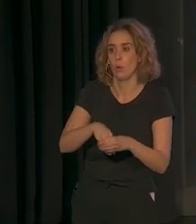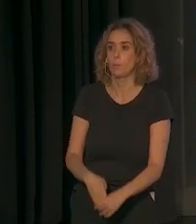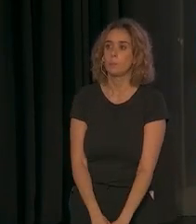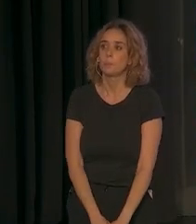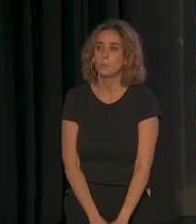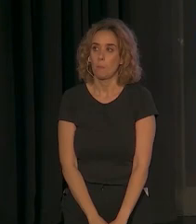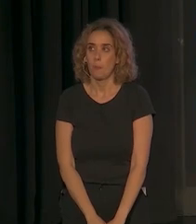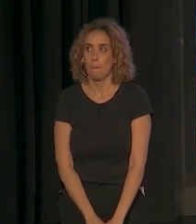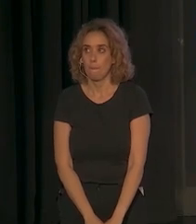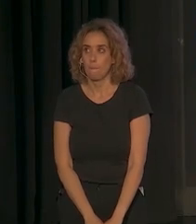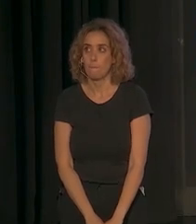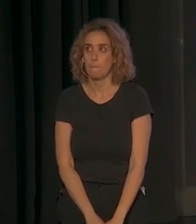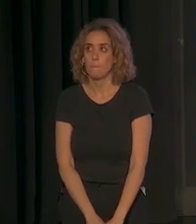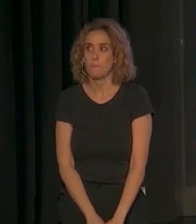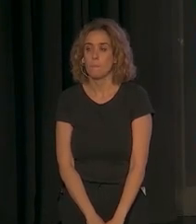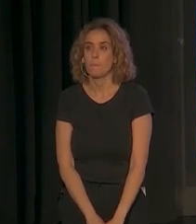Y